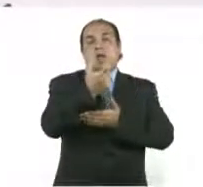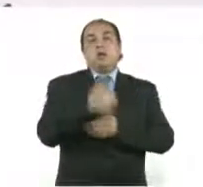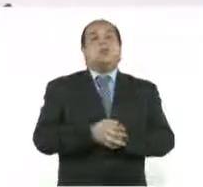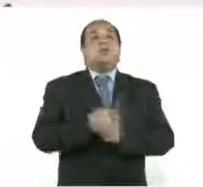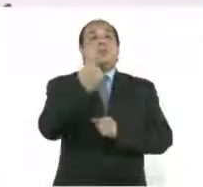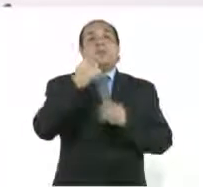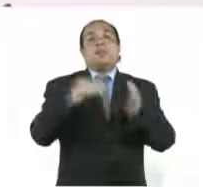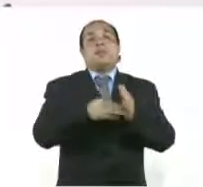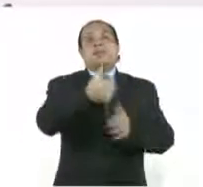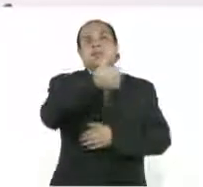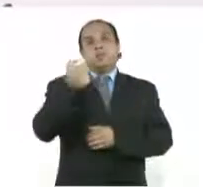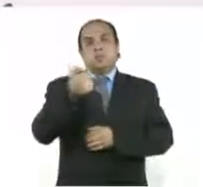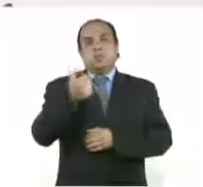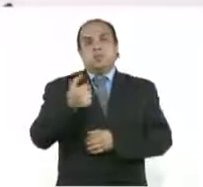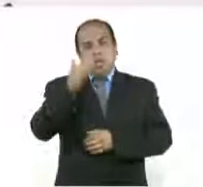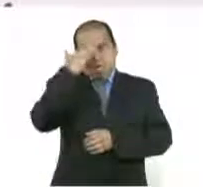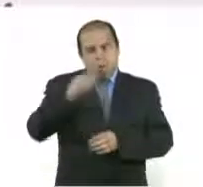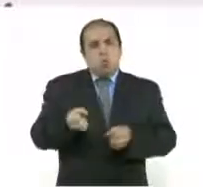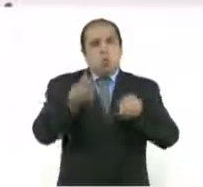de cuánto es el apoyo ahora?